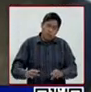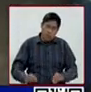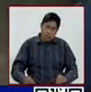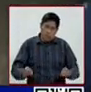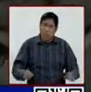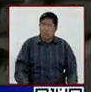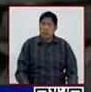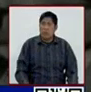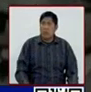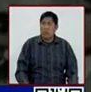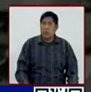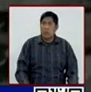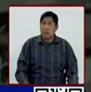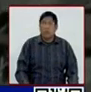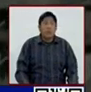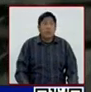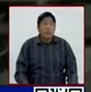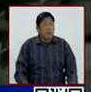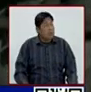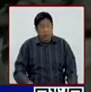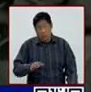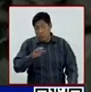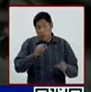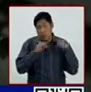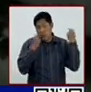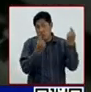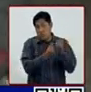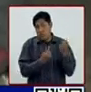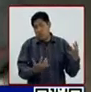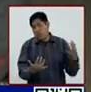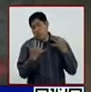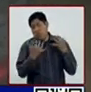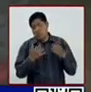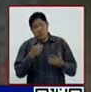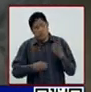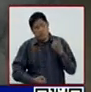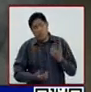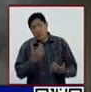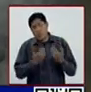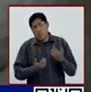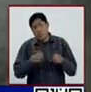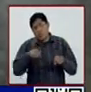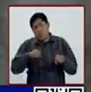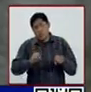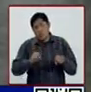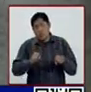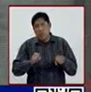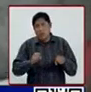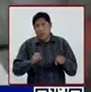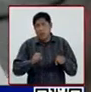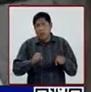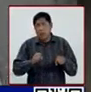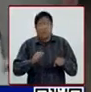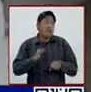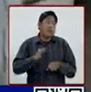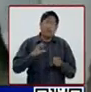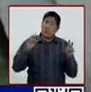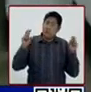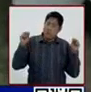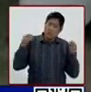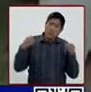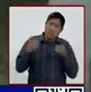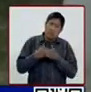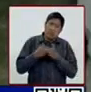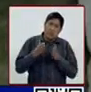encendiendo ya vendieron fuego Sí todo lo aprendieron un juego usted estaba pasando solamente no pertenece a ninguno nosotros